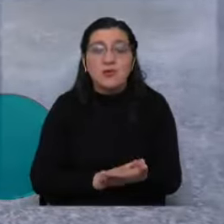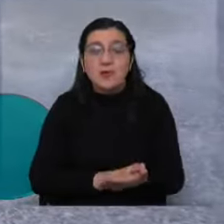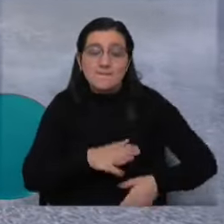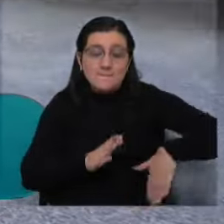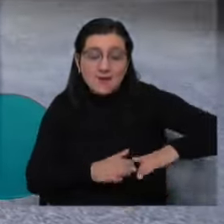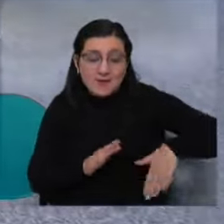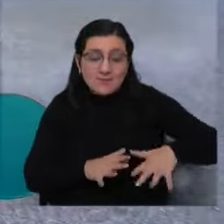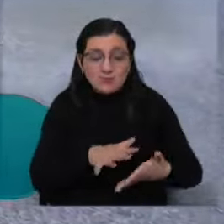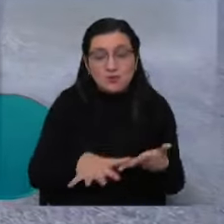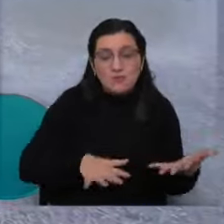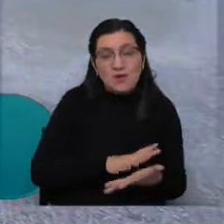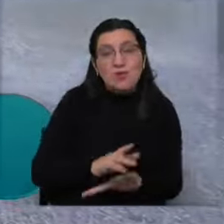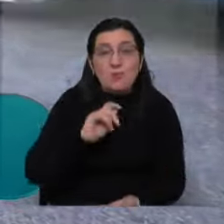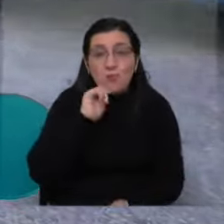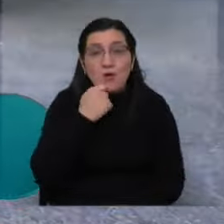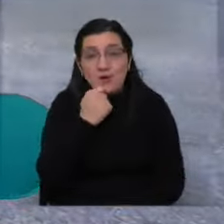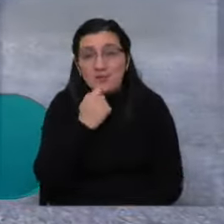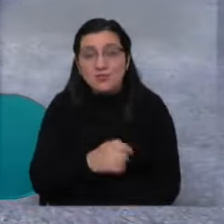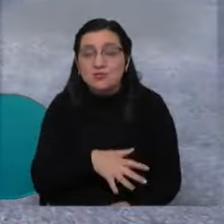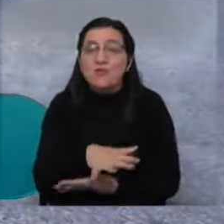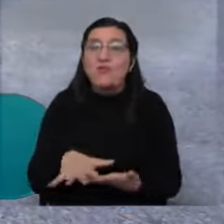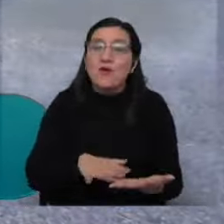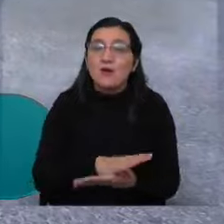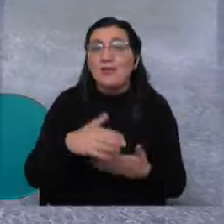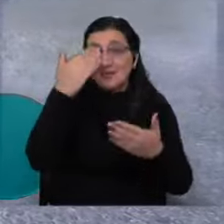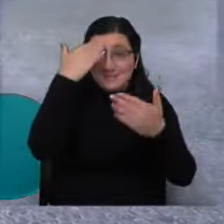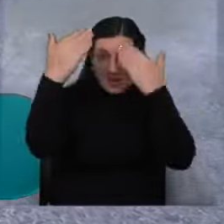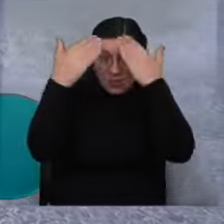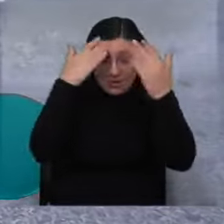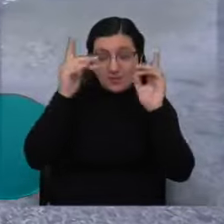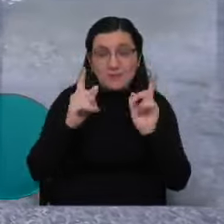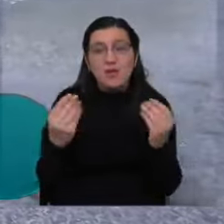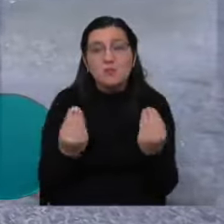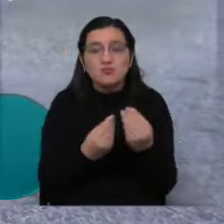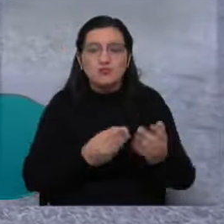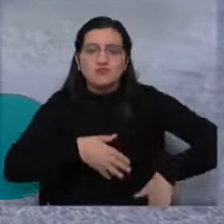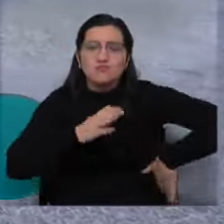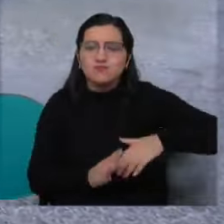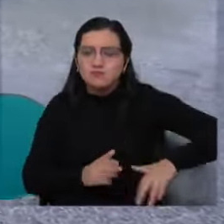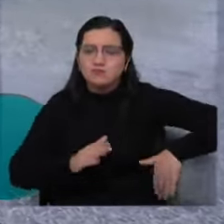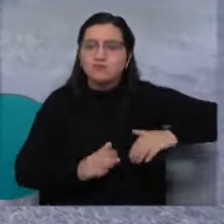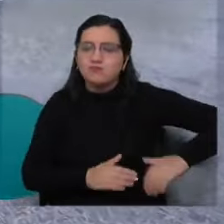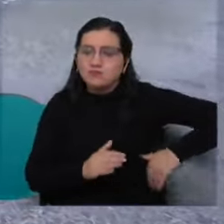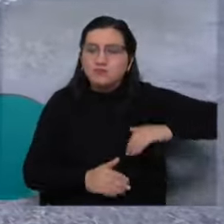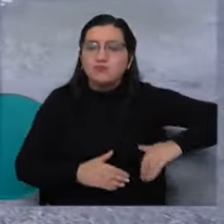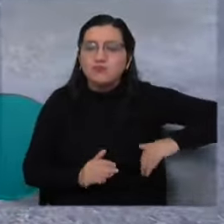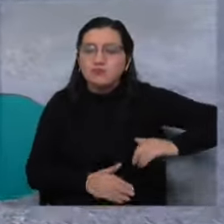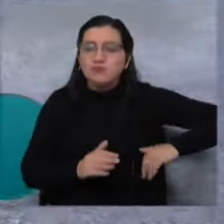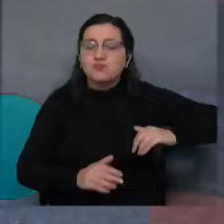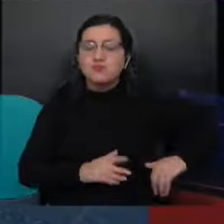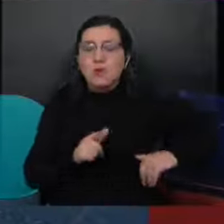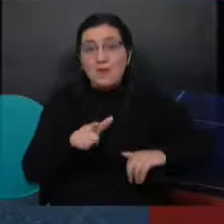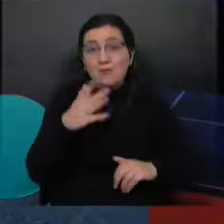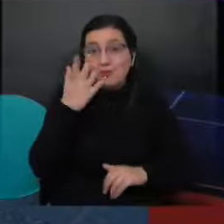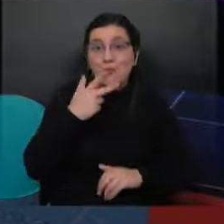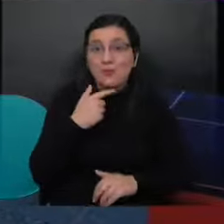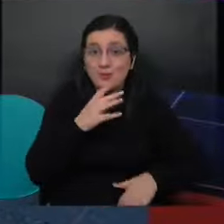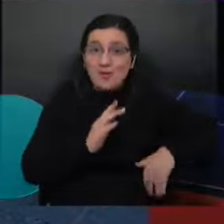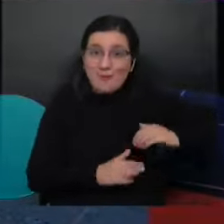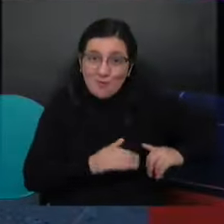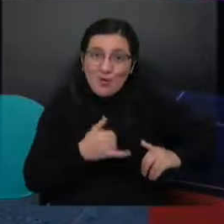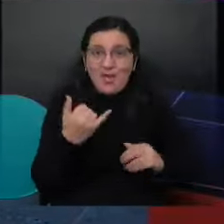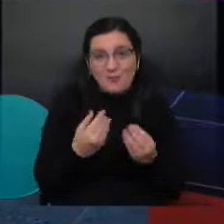lindo es un barrio Muy cálido es un barrio que hay que saludar donde también hay mucho tambor Fito a vos que te gusta el tambor obvio hay mucho